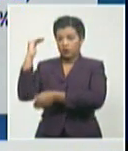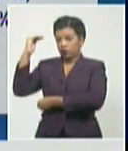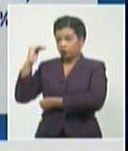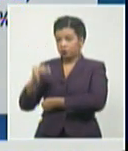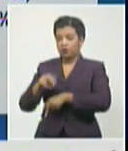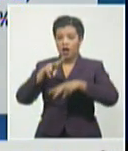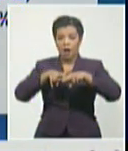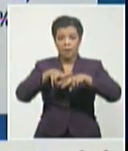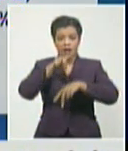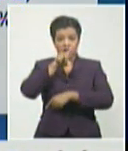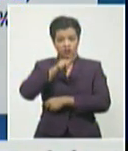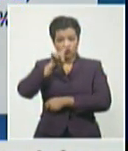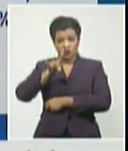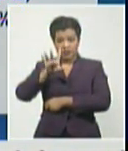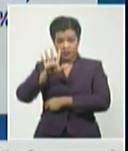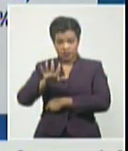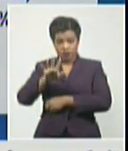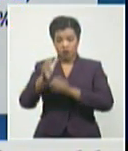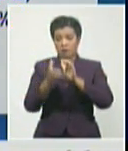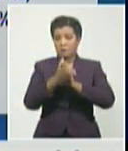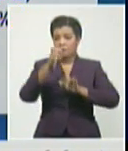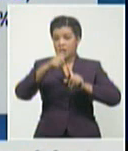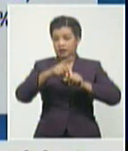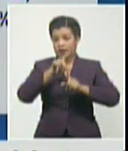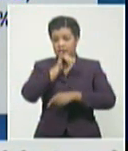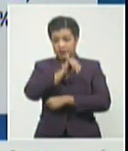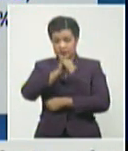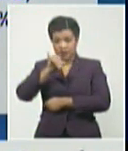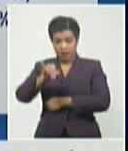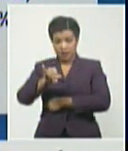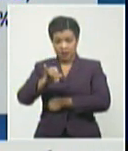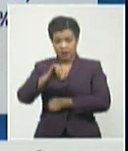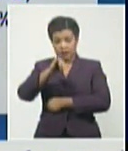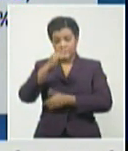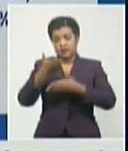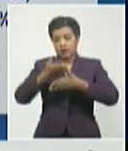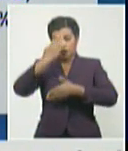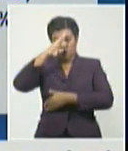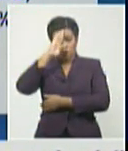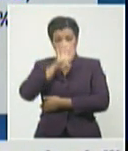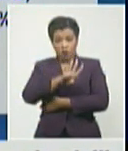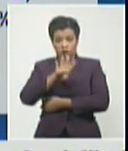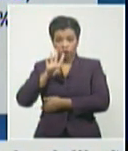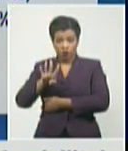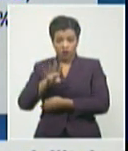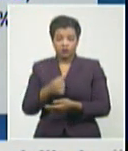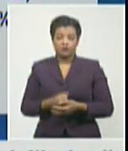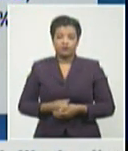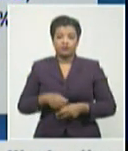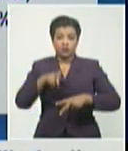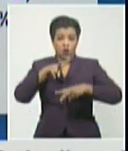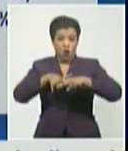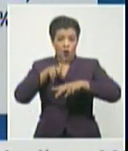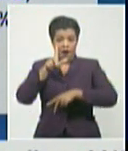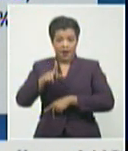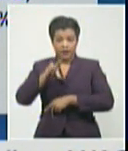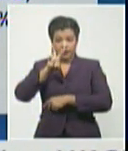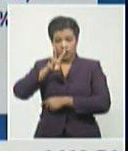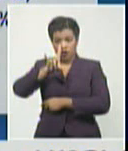195 matanzas 66 santiago de cuba- 44 holguín 39